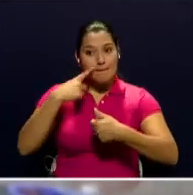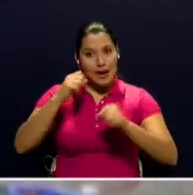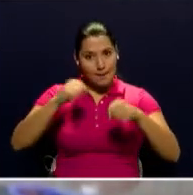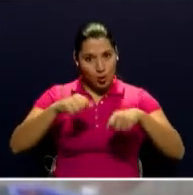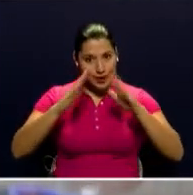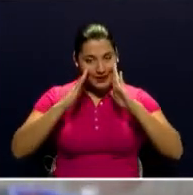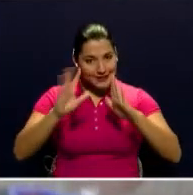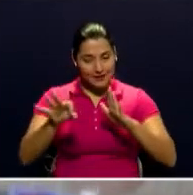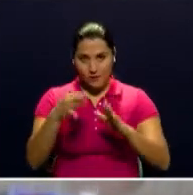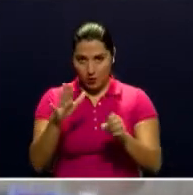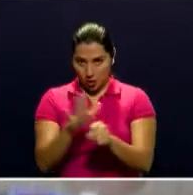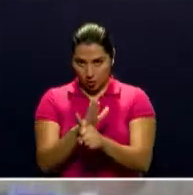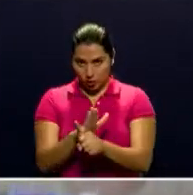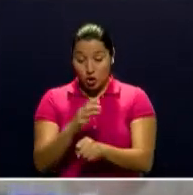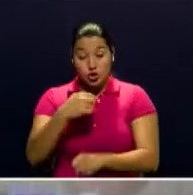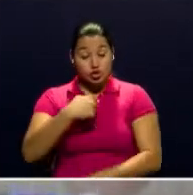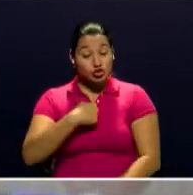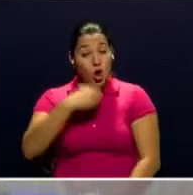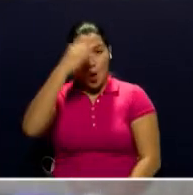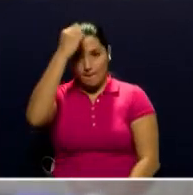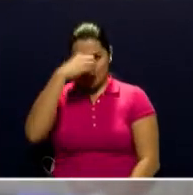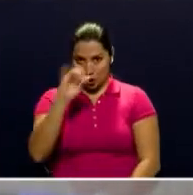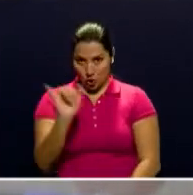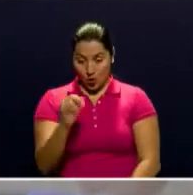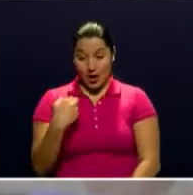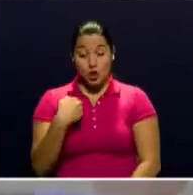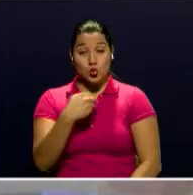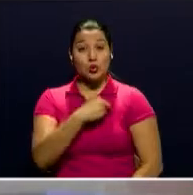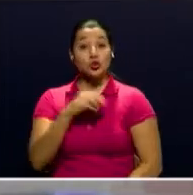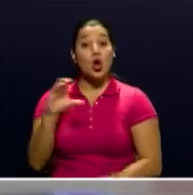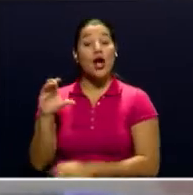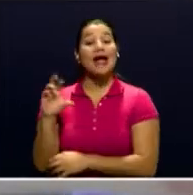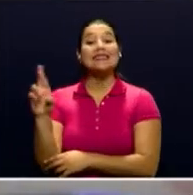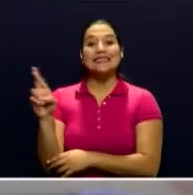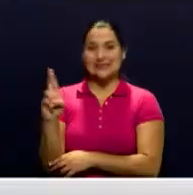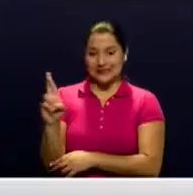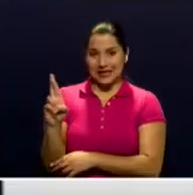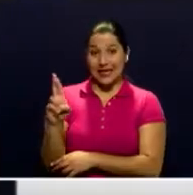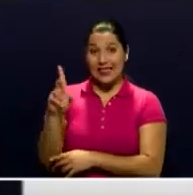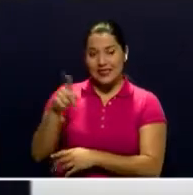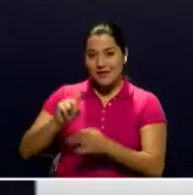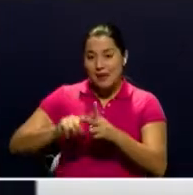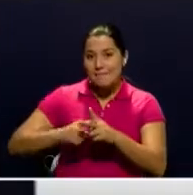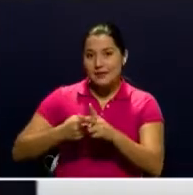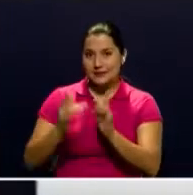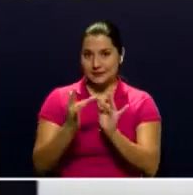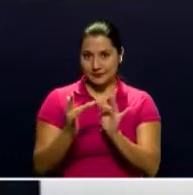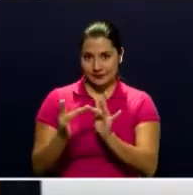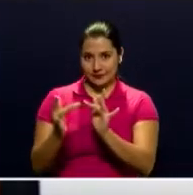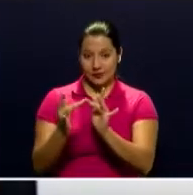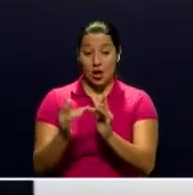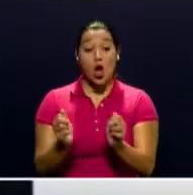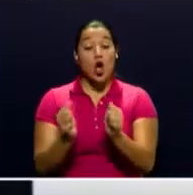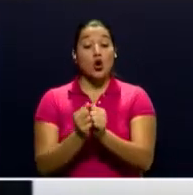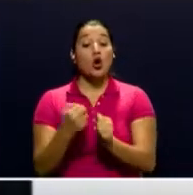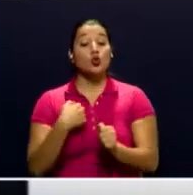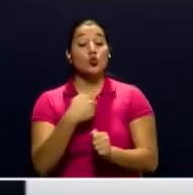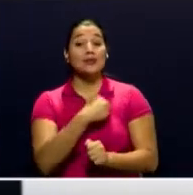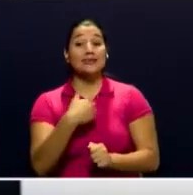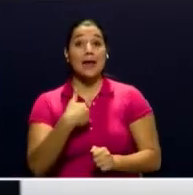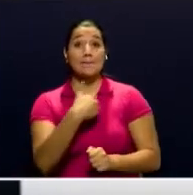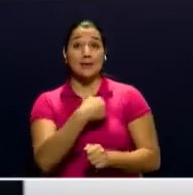en que nuestros cancilleres, nuestras cancillerías deben empezar a articular. Con nuestra ministra de Salud ha sido